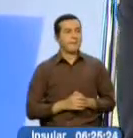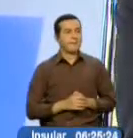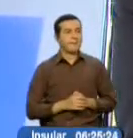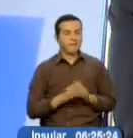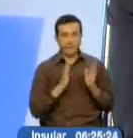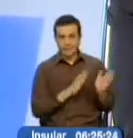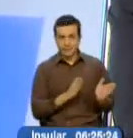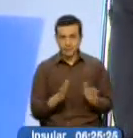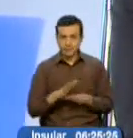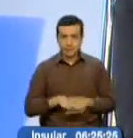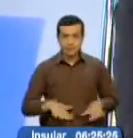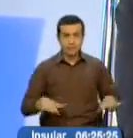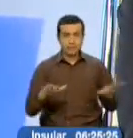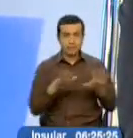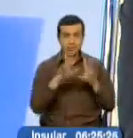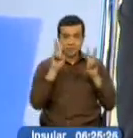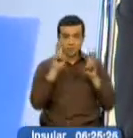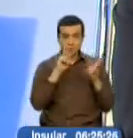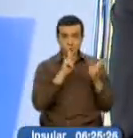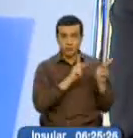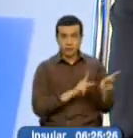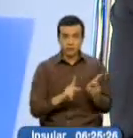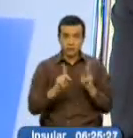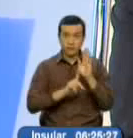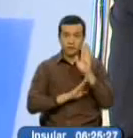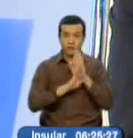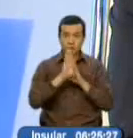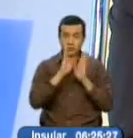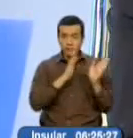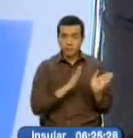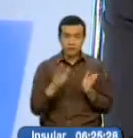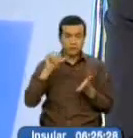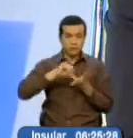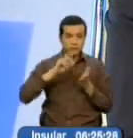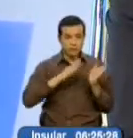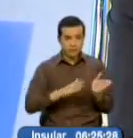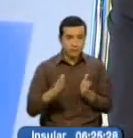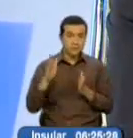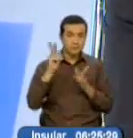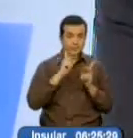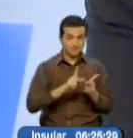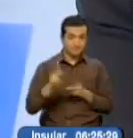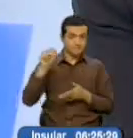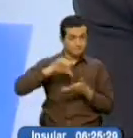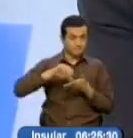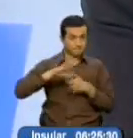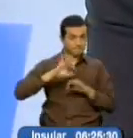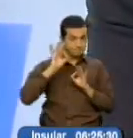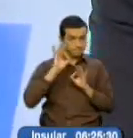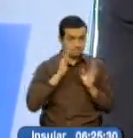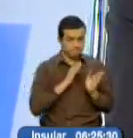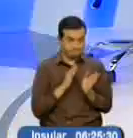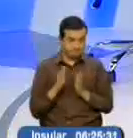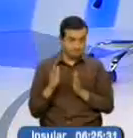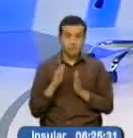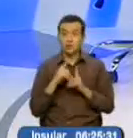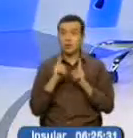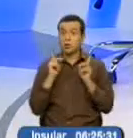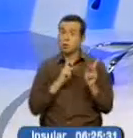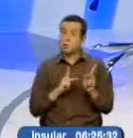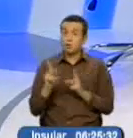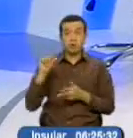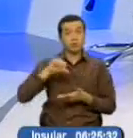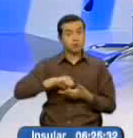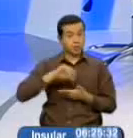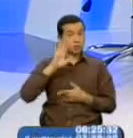Ordenamiento territorial tiene que ver con la planificación del crecimiento de las ciudades de forma ordenada, planificación urbana, llamemos así. Pero la planificación urbana, uno de